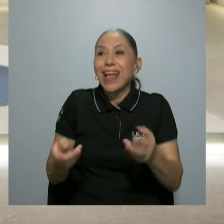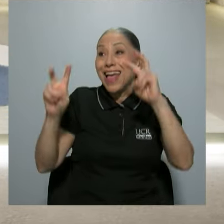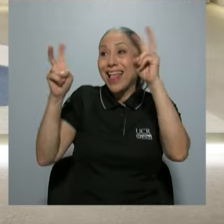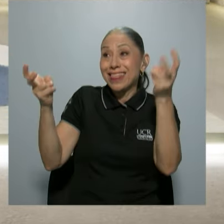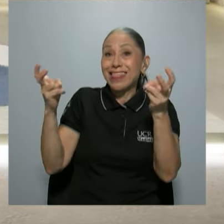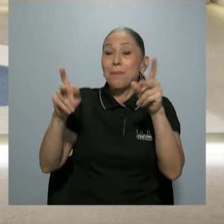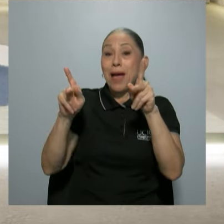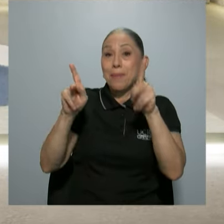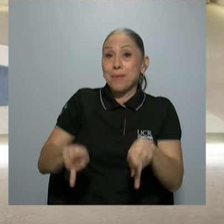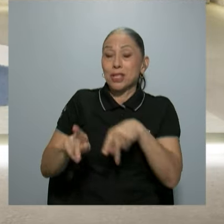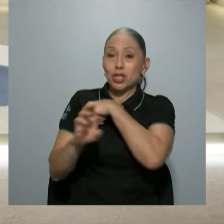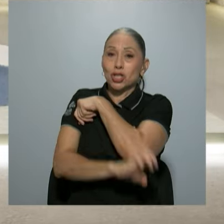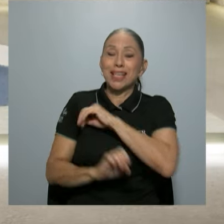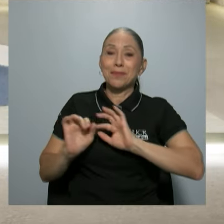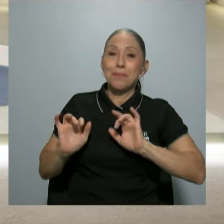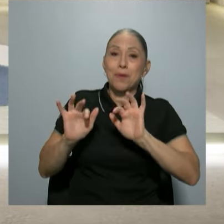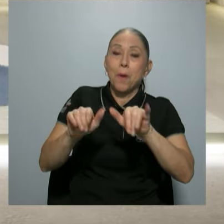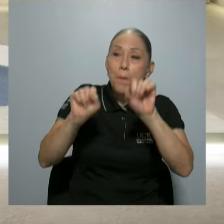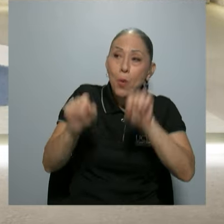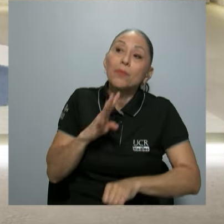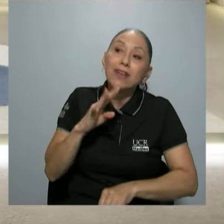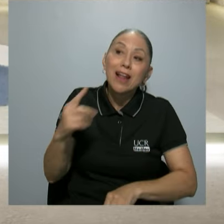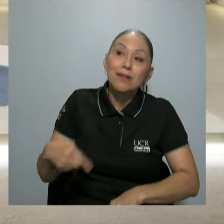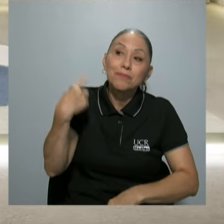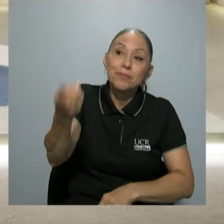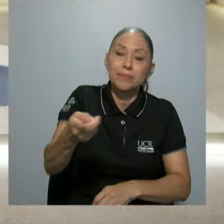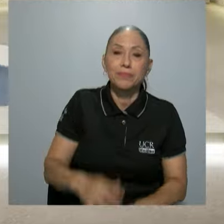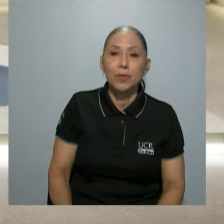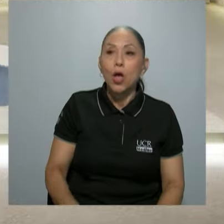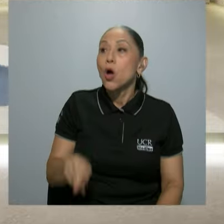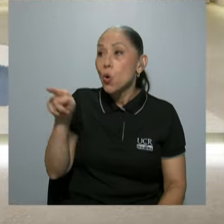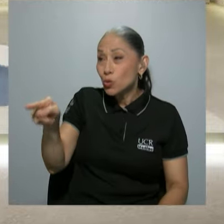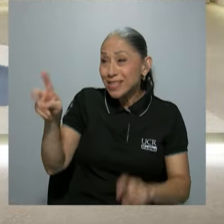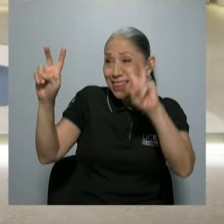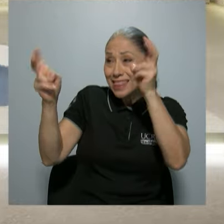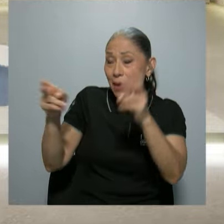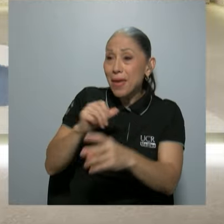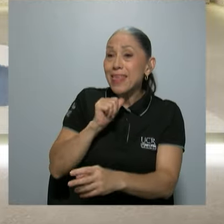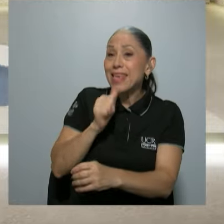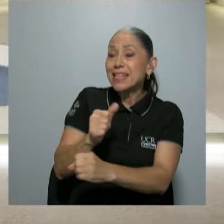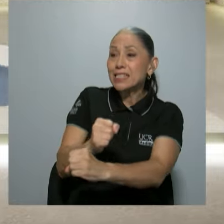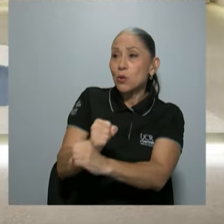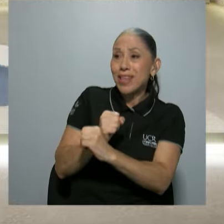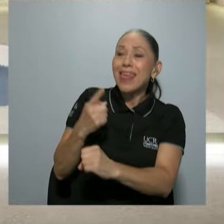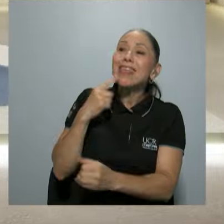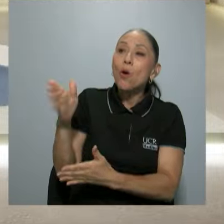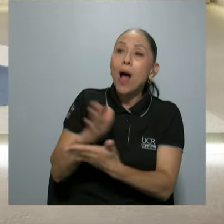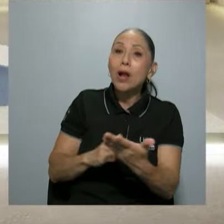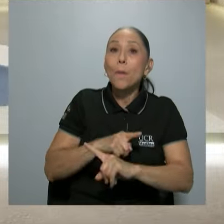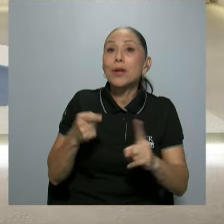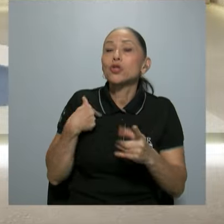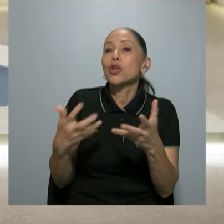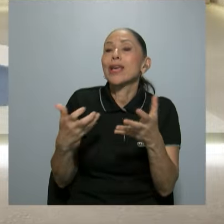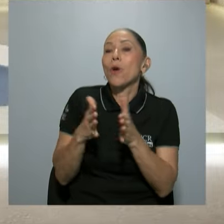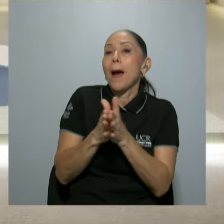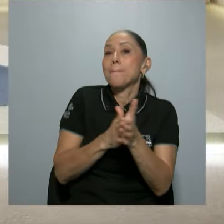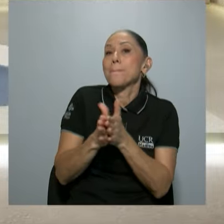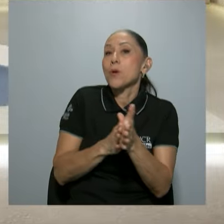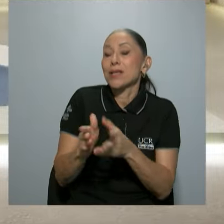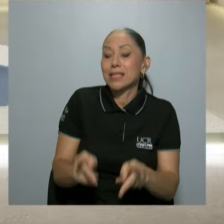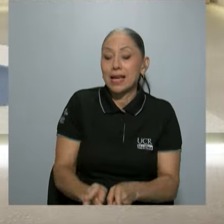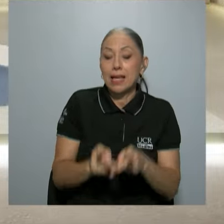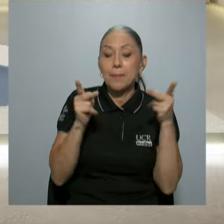ahora. Tema de inseguridad, usted dijo algo, pero yo sí quisiera aprovechar que el semanario esta semana, y ahora lo veíamos al